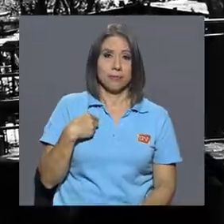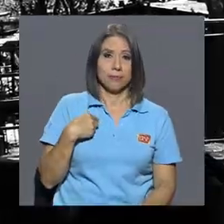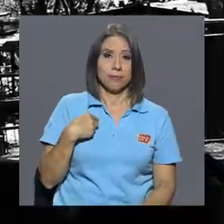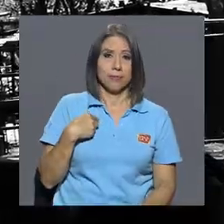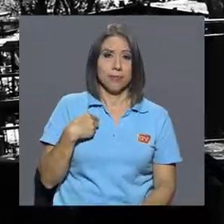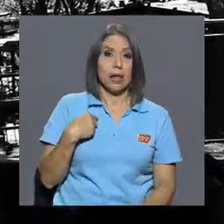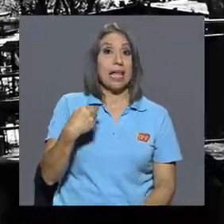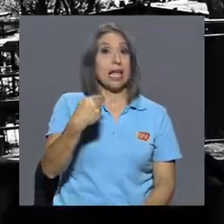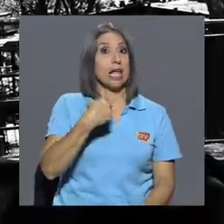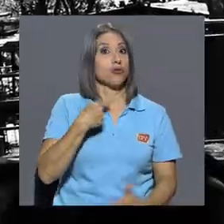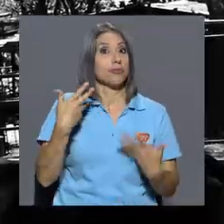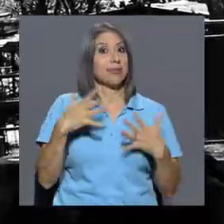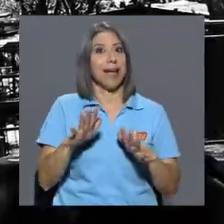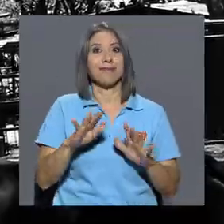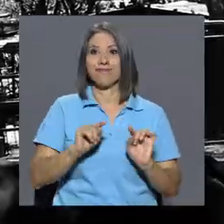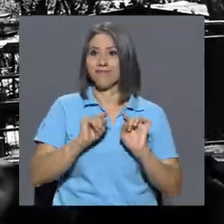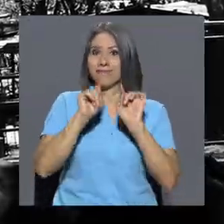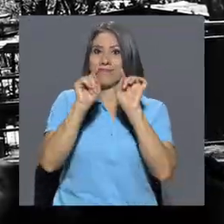debutaba,